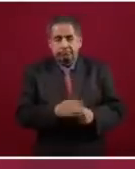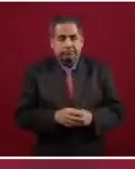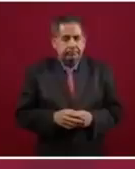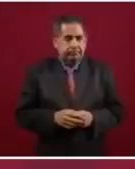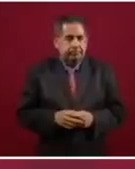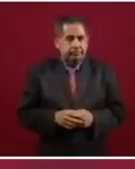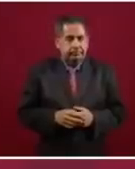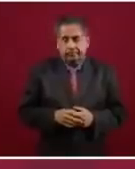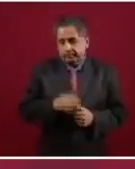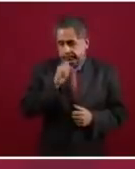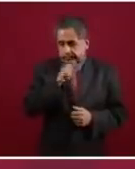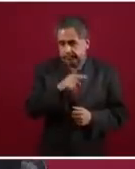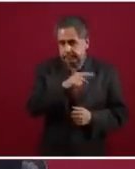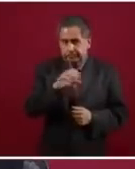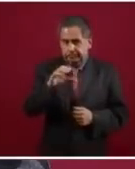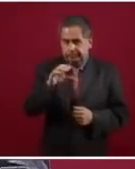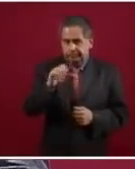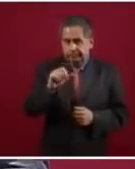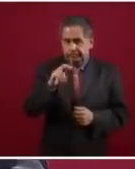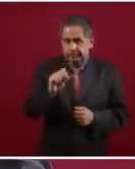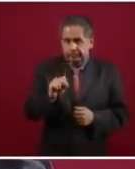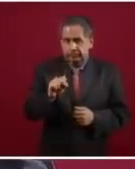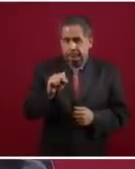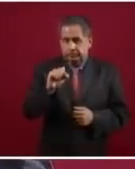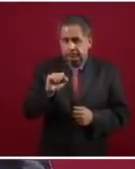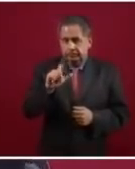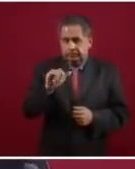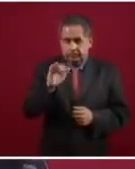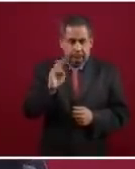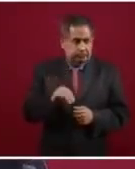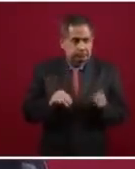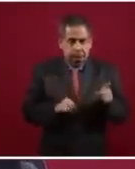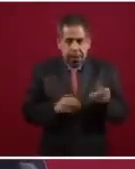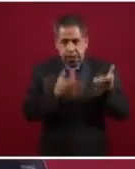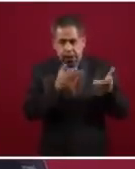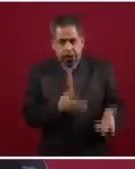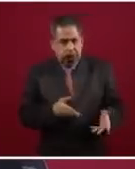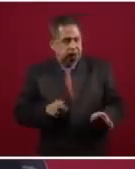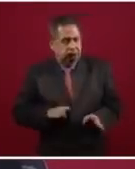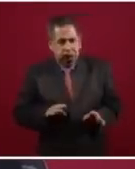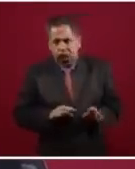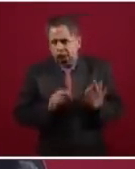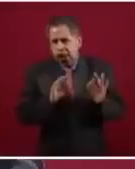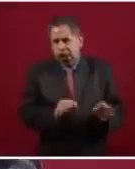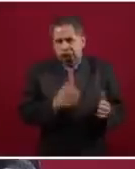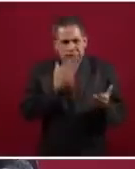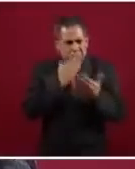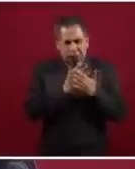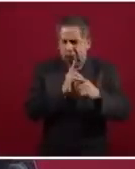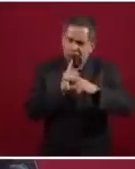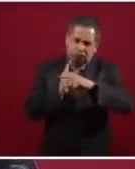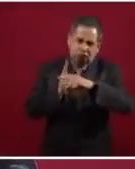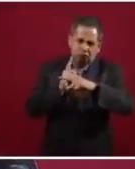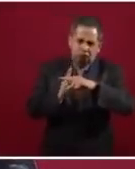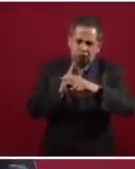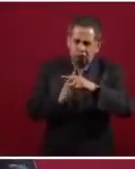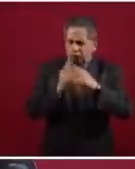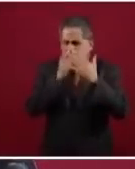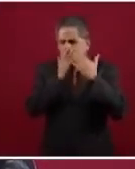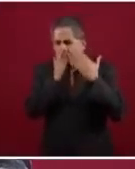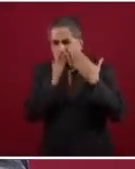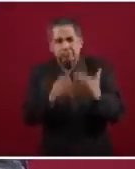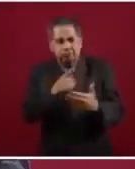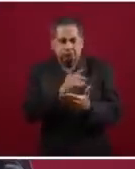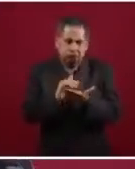Y de Carlos Slim está en una actitud muy positiva